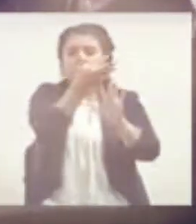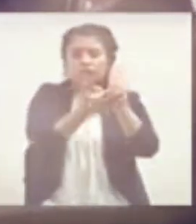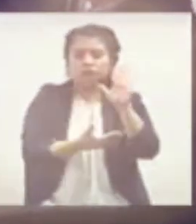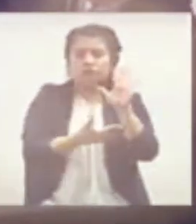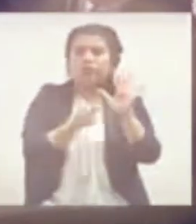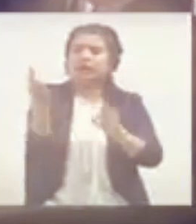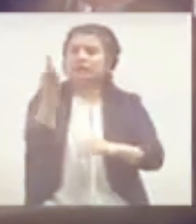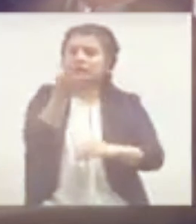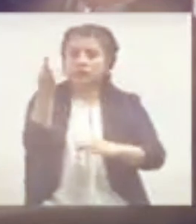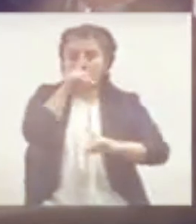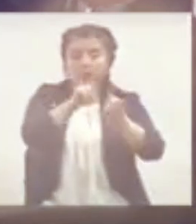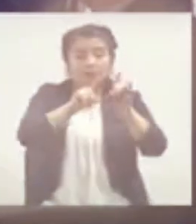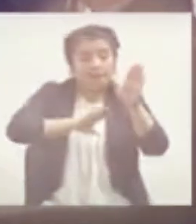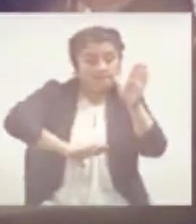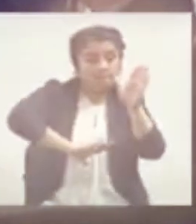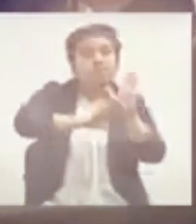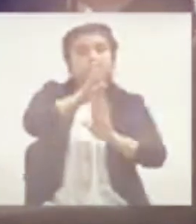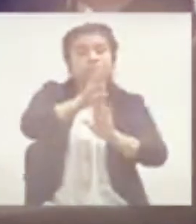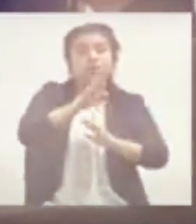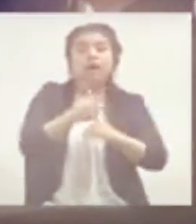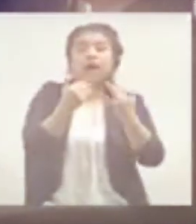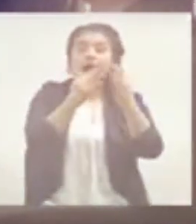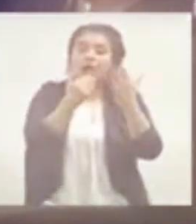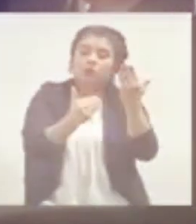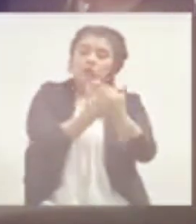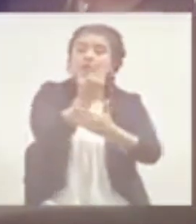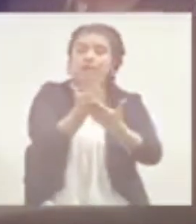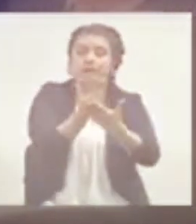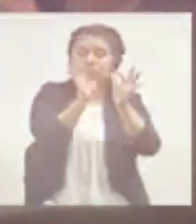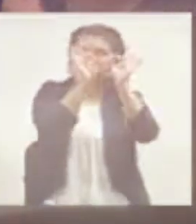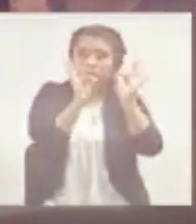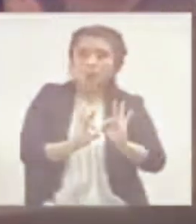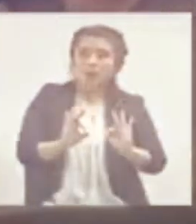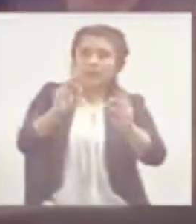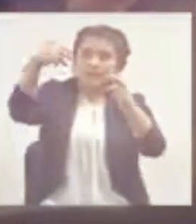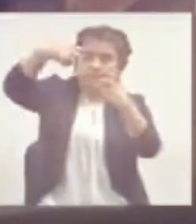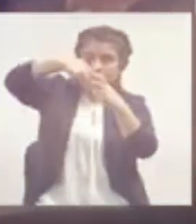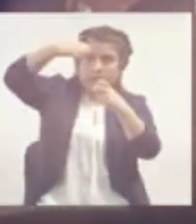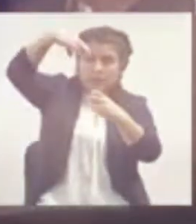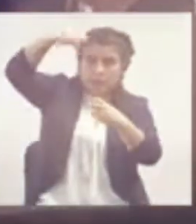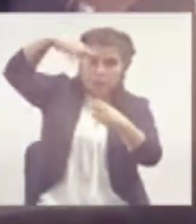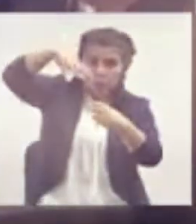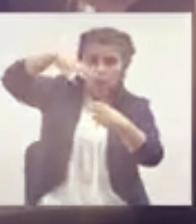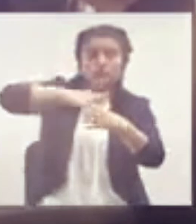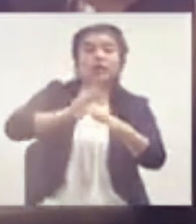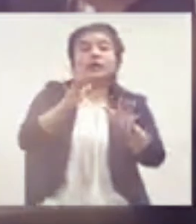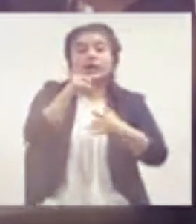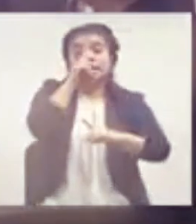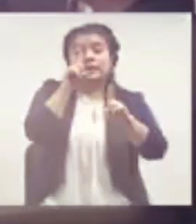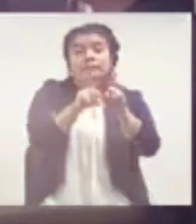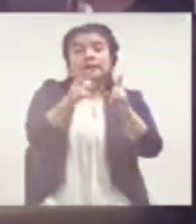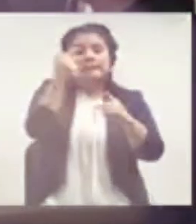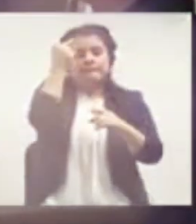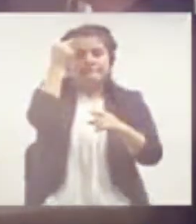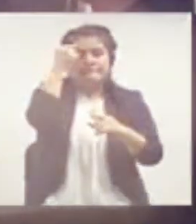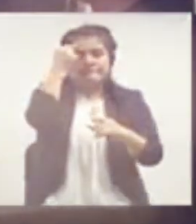que ha permitido el crecimiento y la modernización del sector eléctrico de Guatemala, en donde la integración del regulador y la consideración de